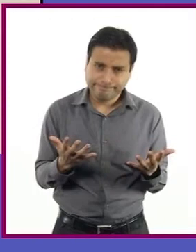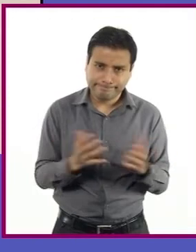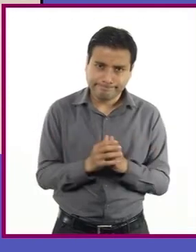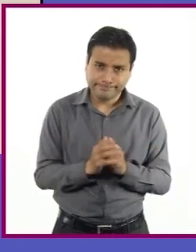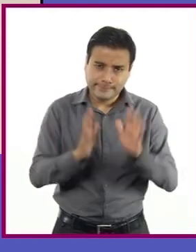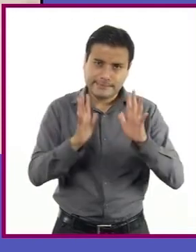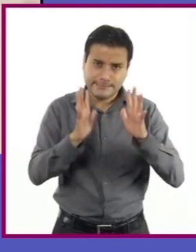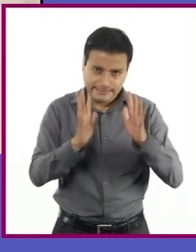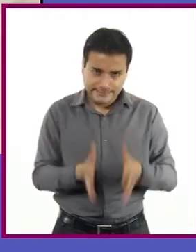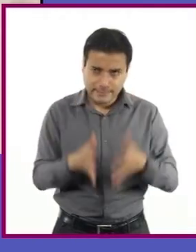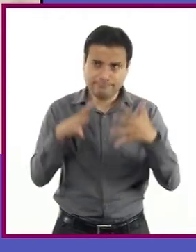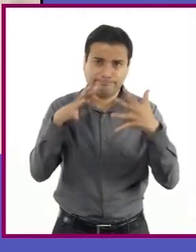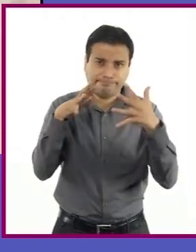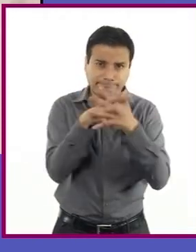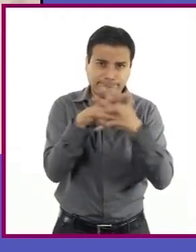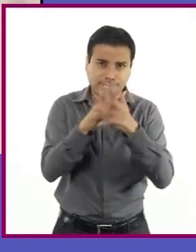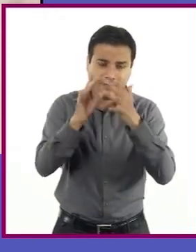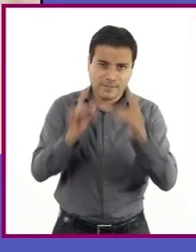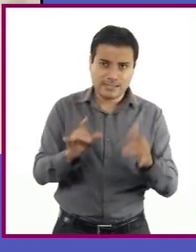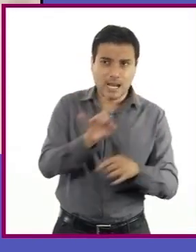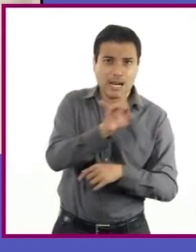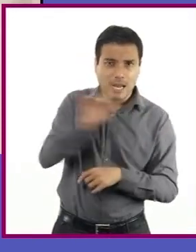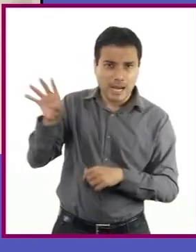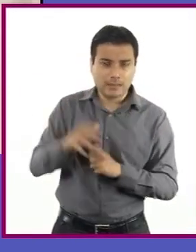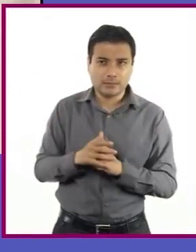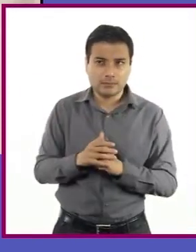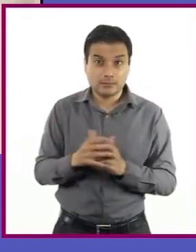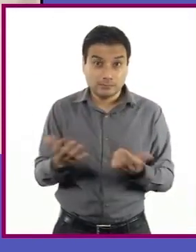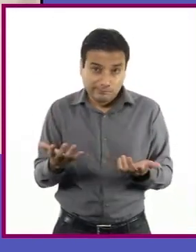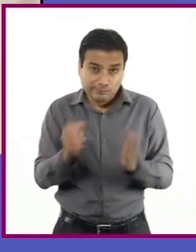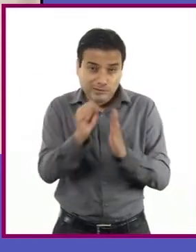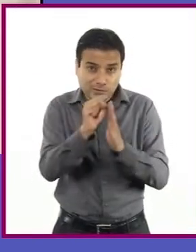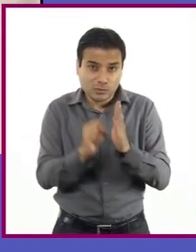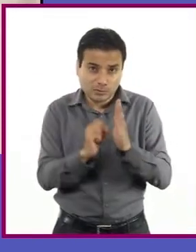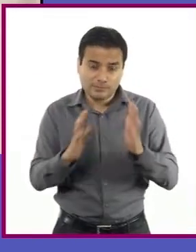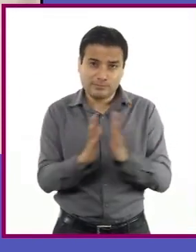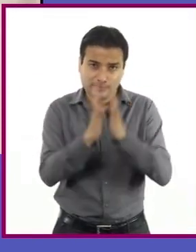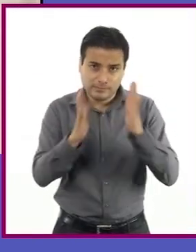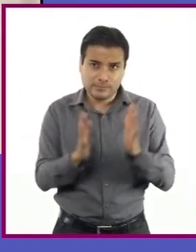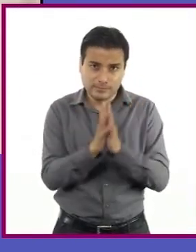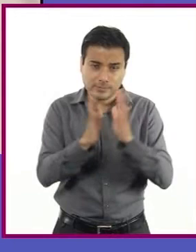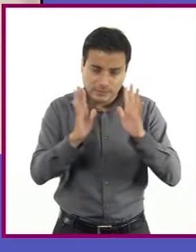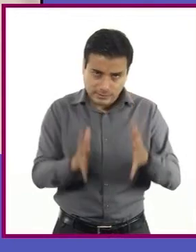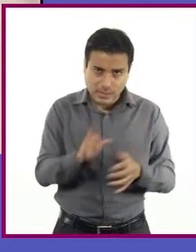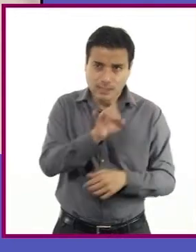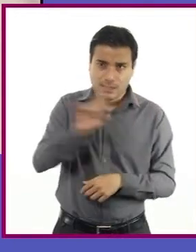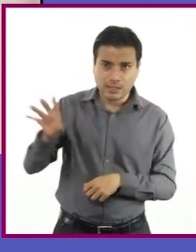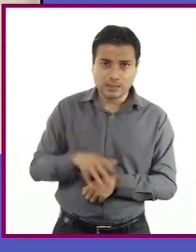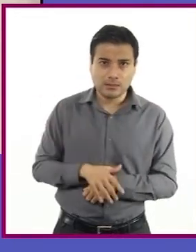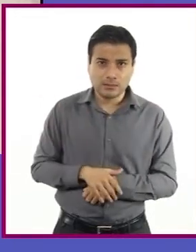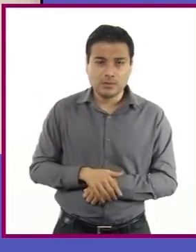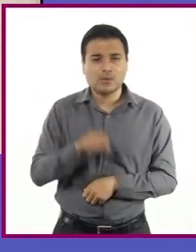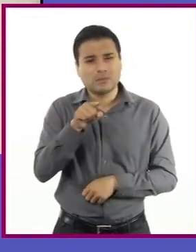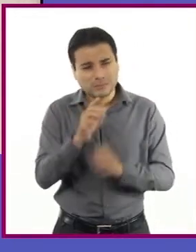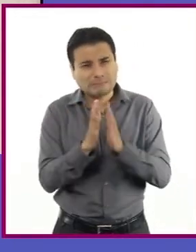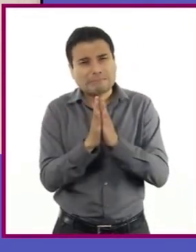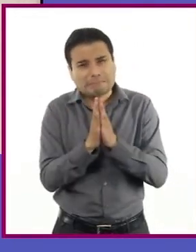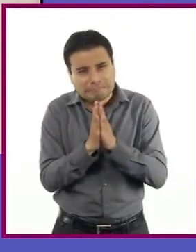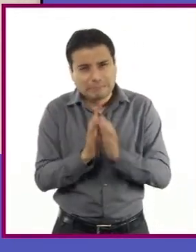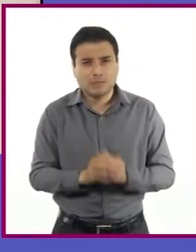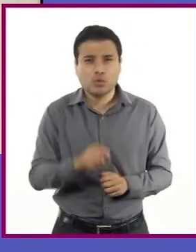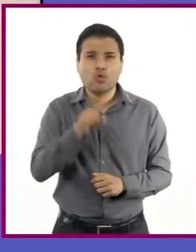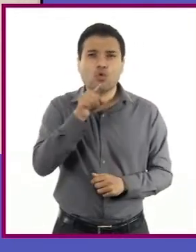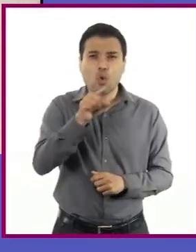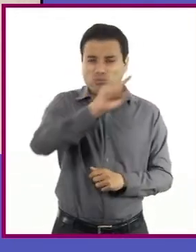democracia. Usted les mostró el poder de esta. Muéstreles ahora su belleza. Después del rayo, muestre la